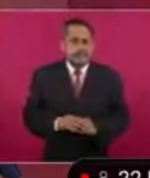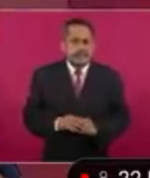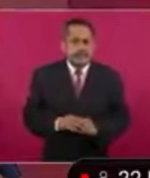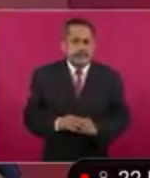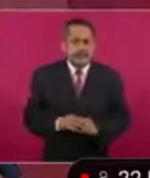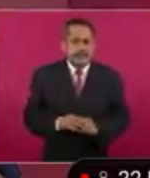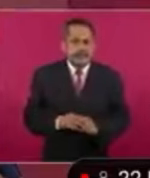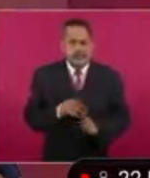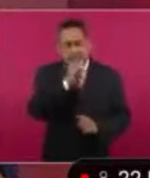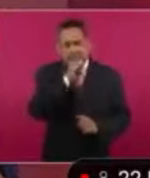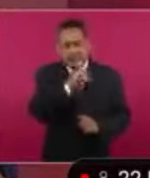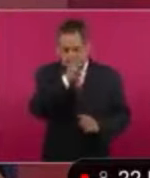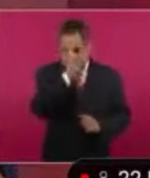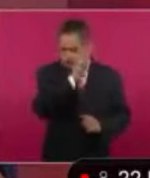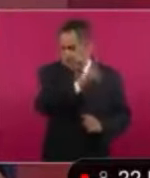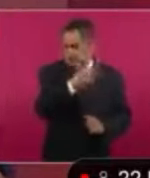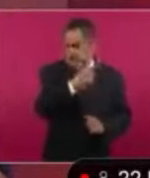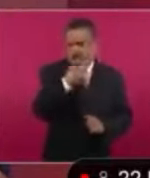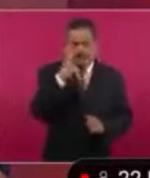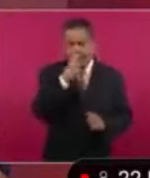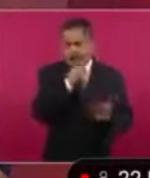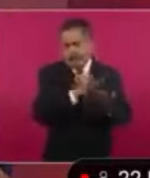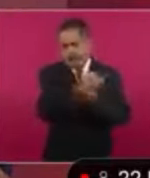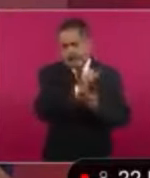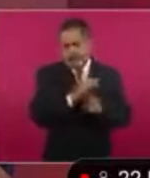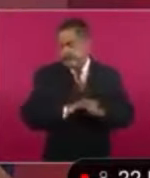vamos a respetar su decisión, pero